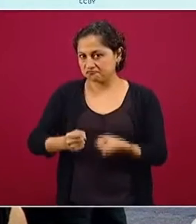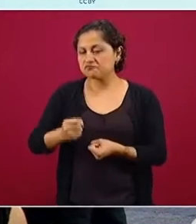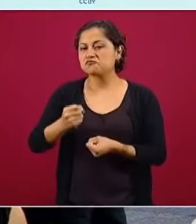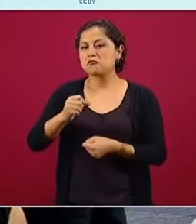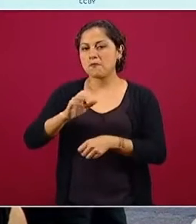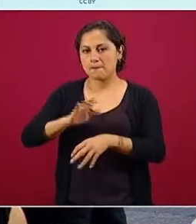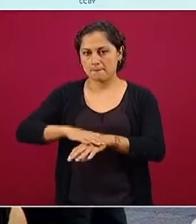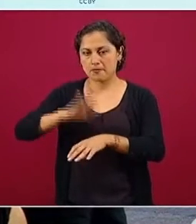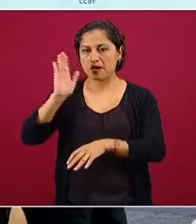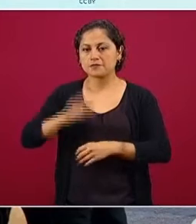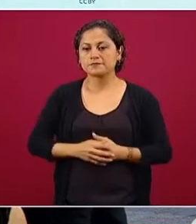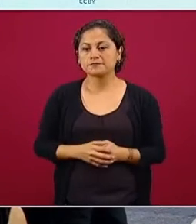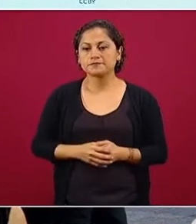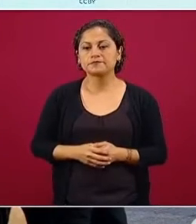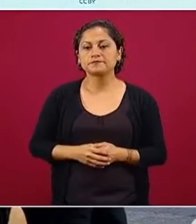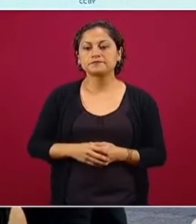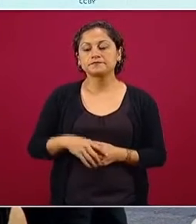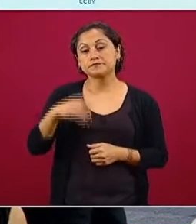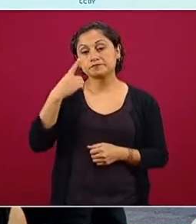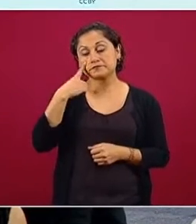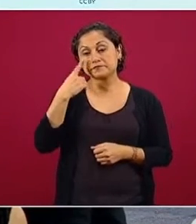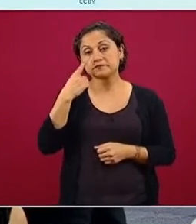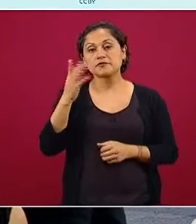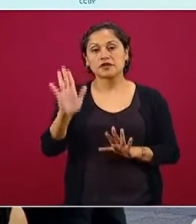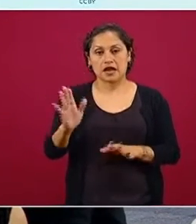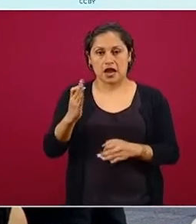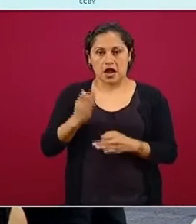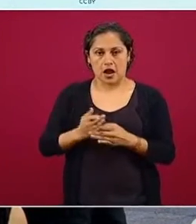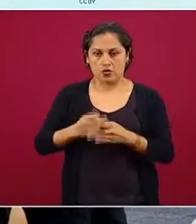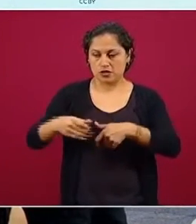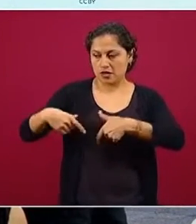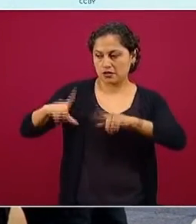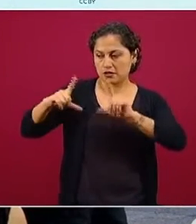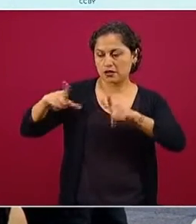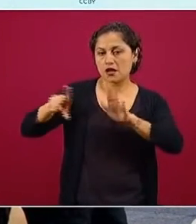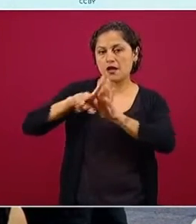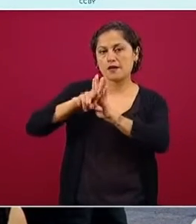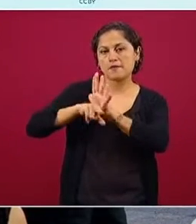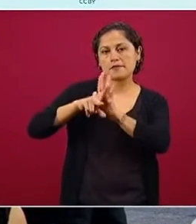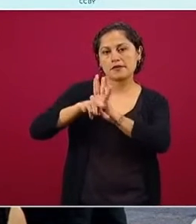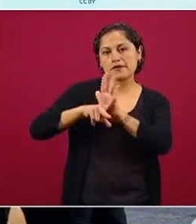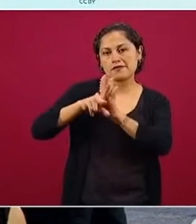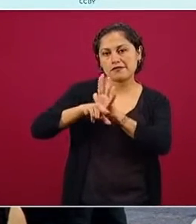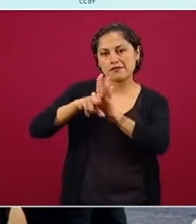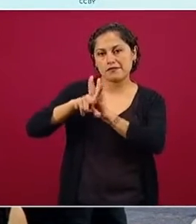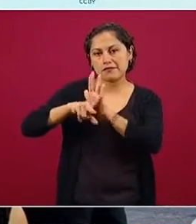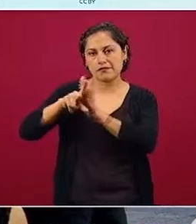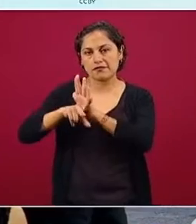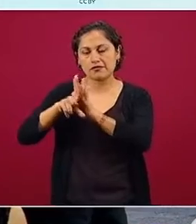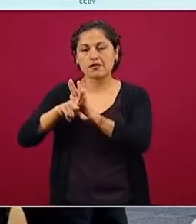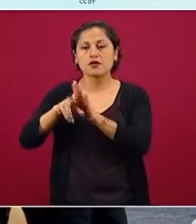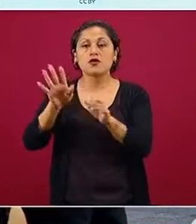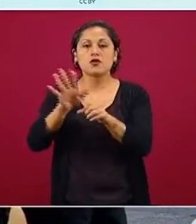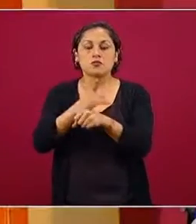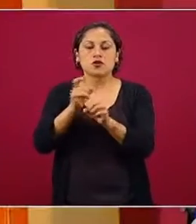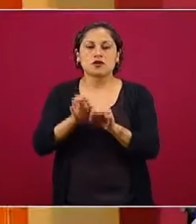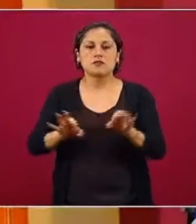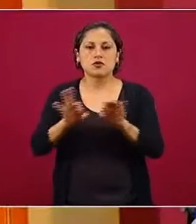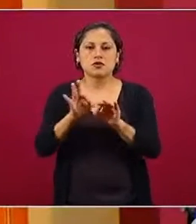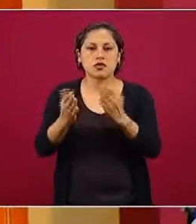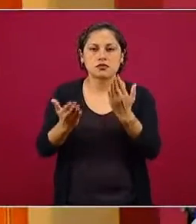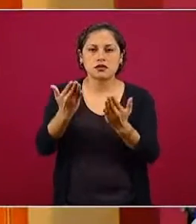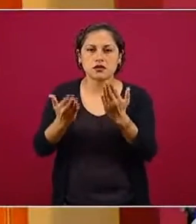las vamos a presentar como una animación, porque a veces ver el cambio, la forma dinámica en que van